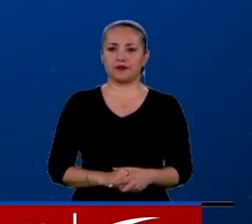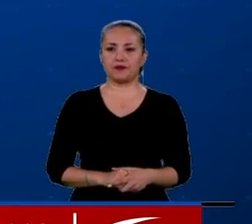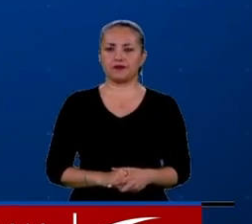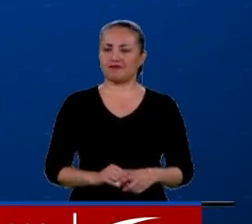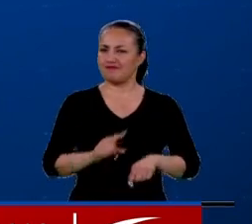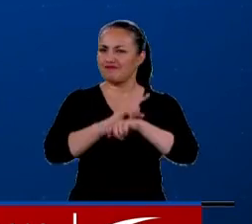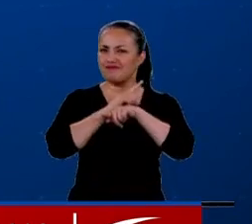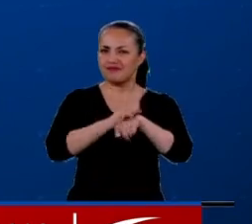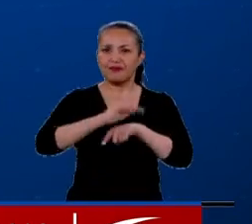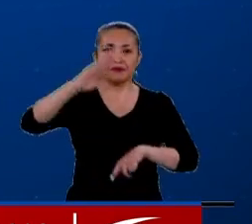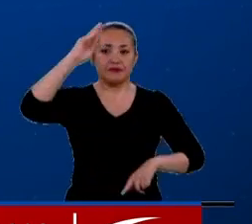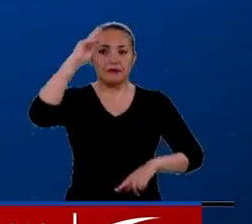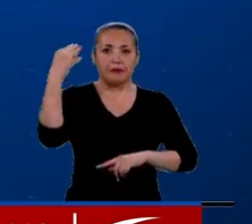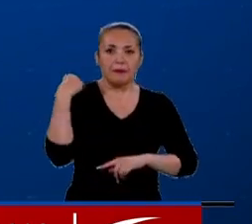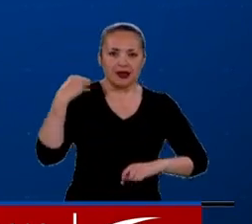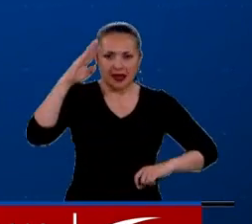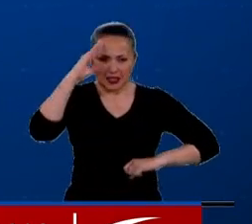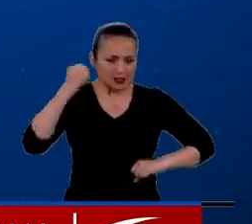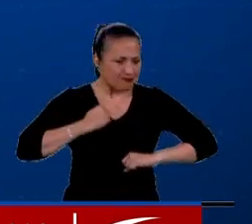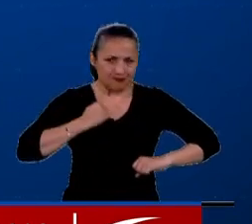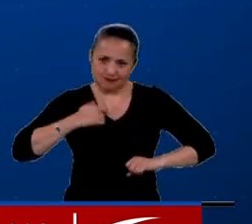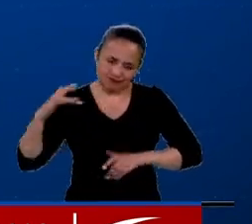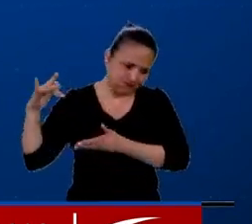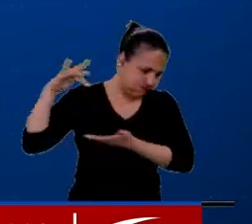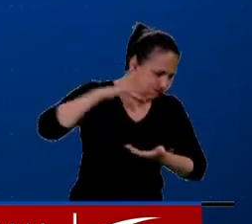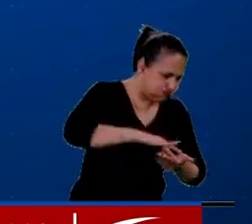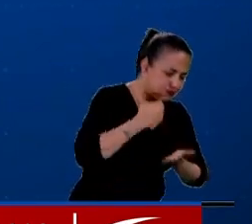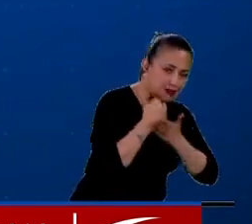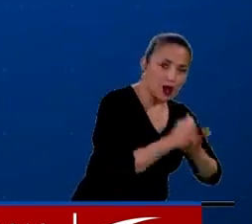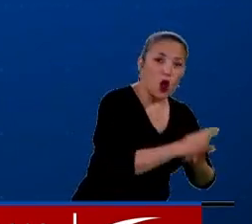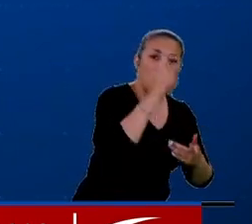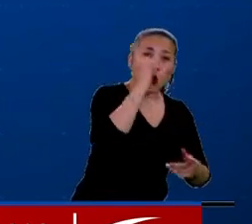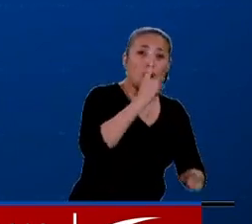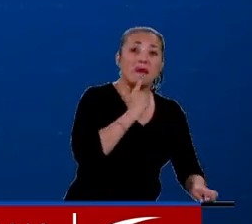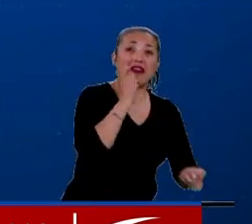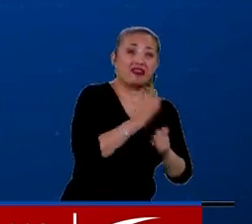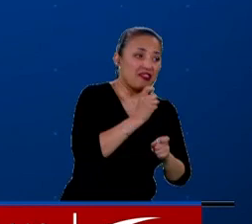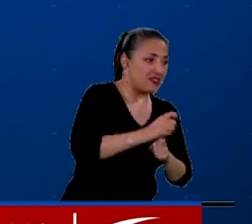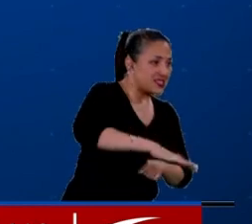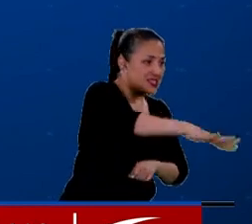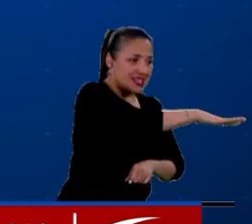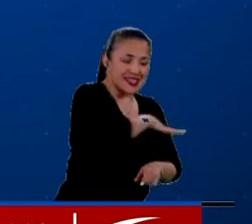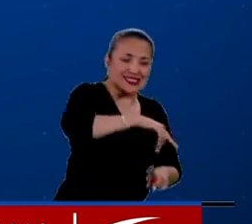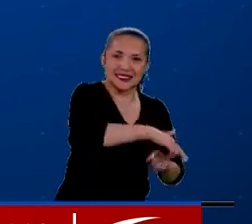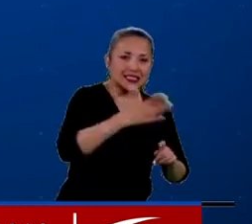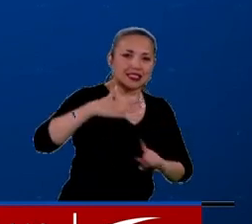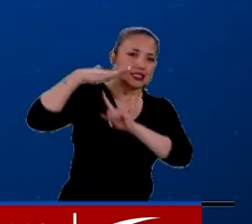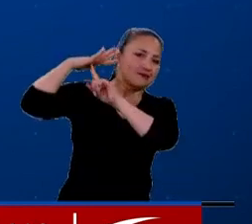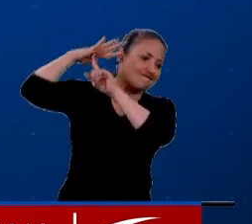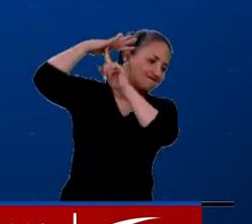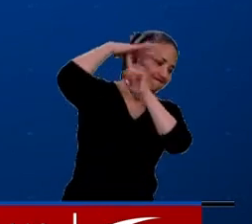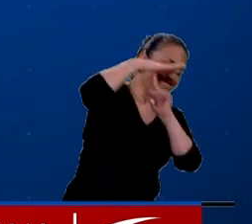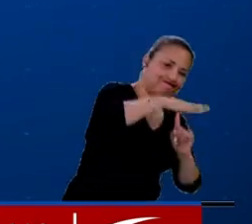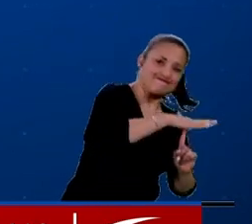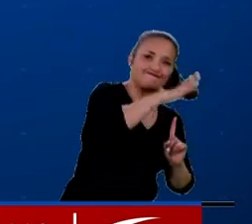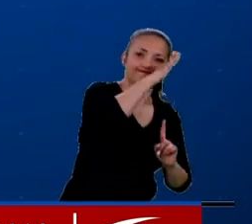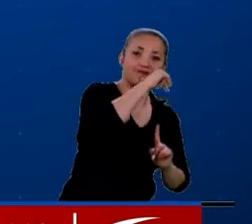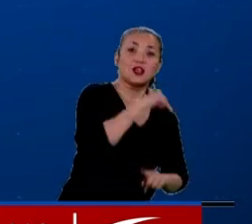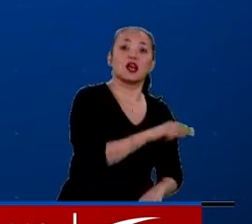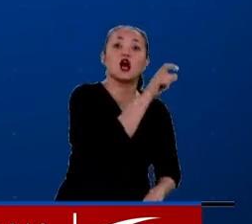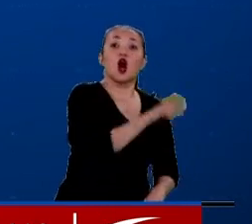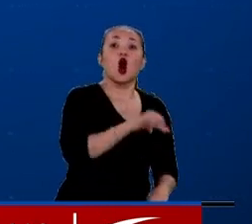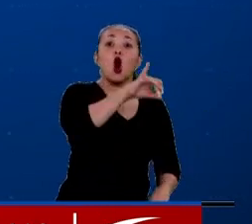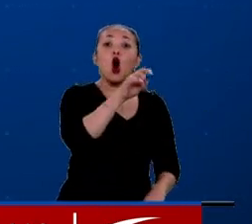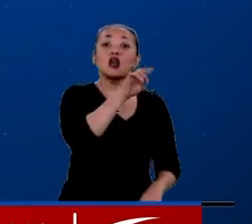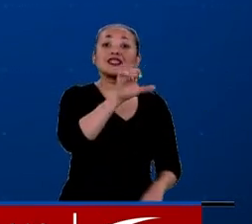De inmediato las fuerzas militares iniciaron un rescate, pero por complejidad del terreno, el helicóptero de la Fuerza Aérea no pudo aterrizar y a don José Luis, de